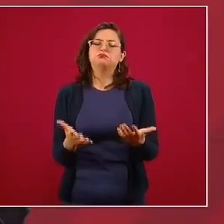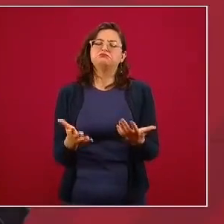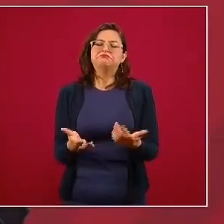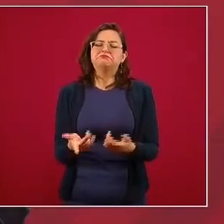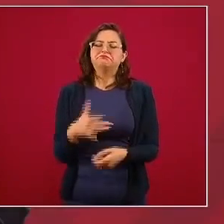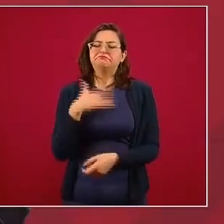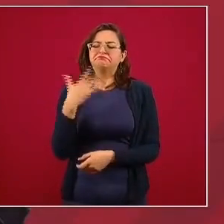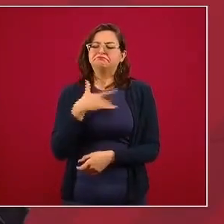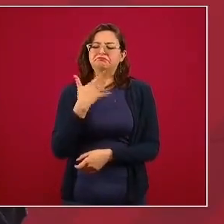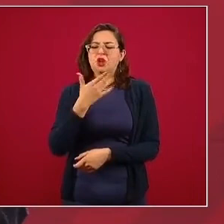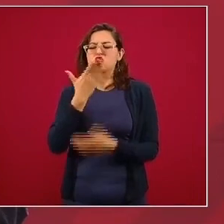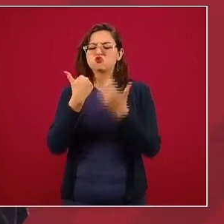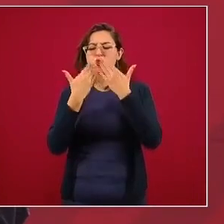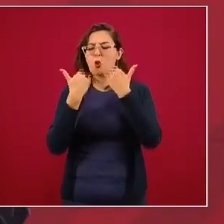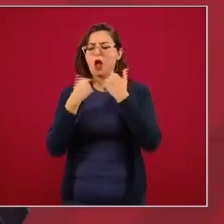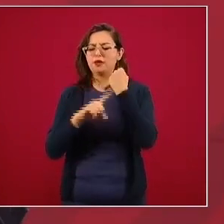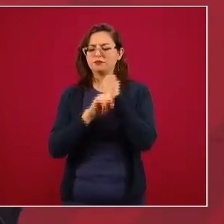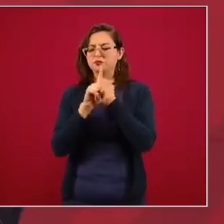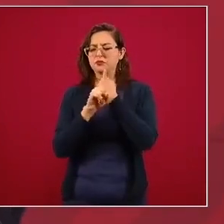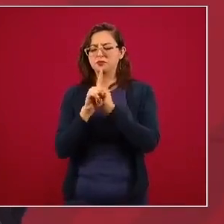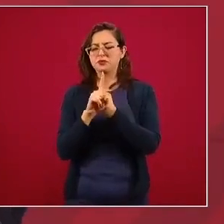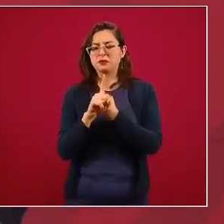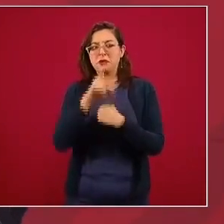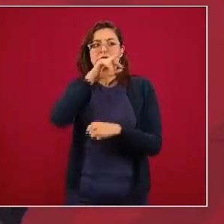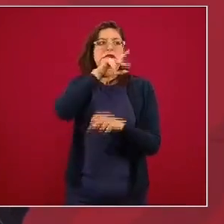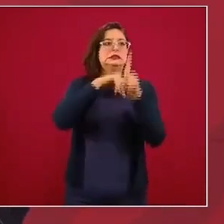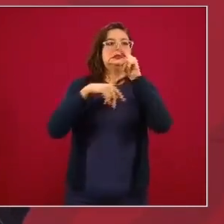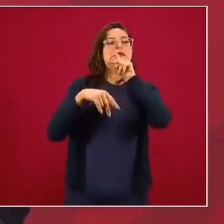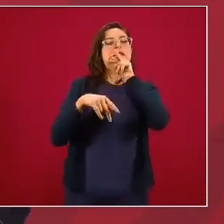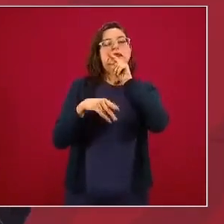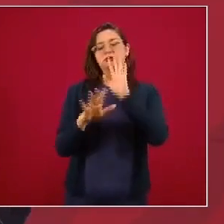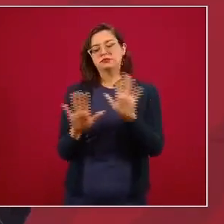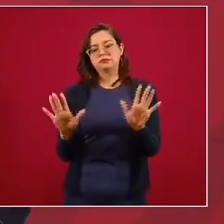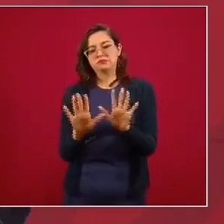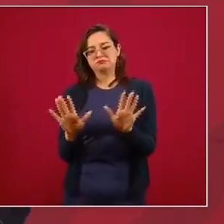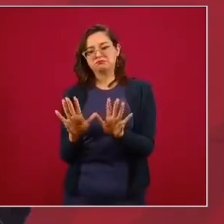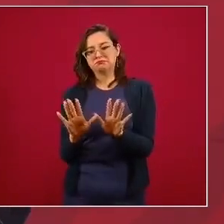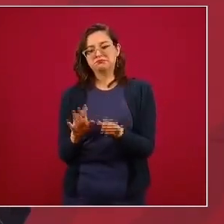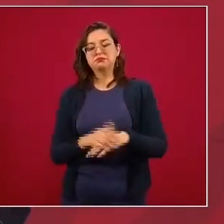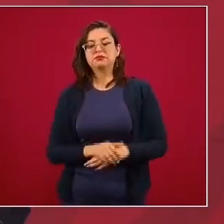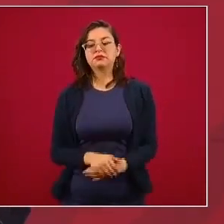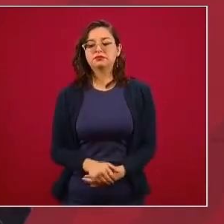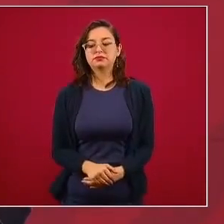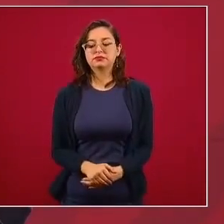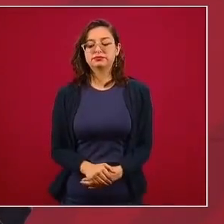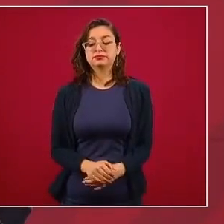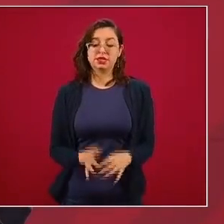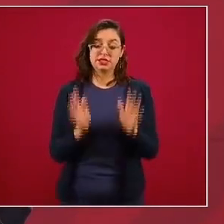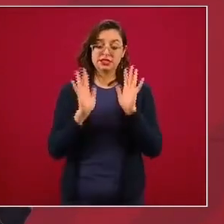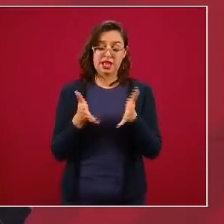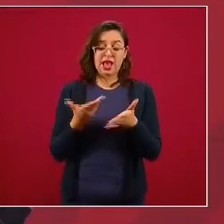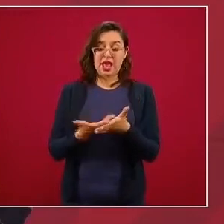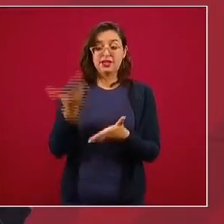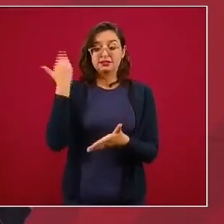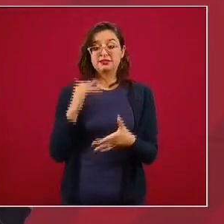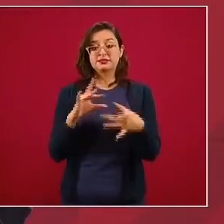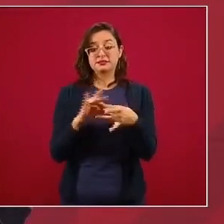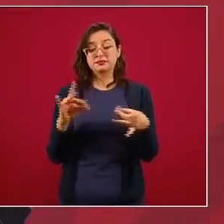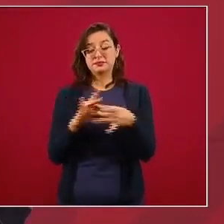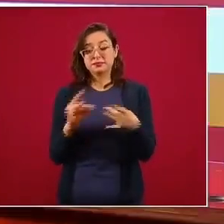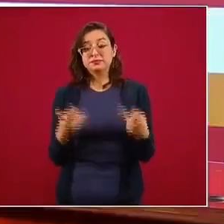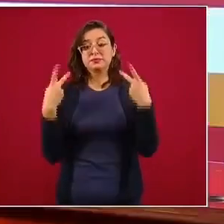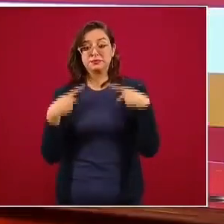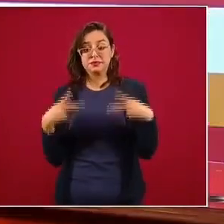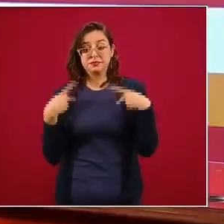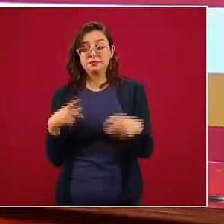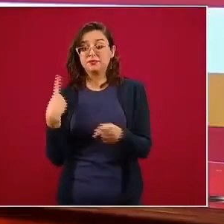tan preocupados de ello. Sin descartar que obviamente, y lo dijimos también hace pocos días y lo hemos dicho en otras ocasiones, las